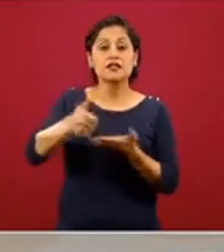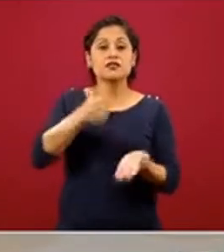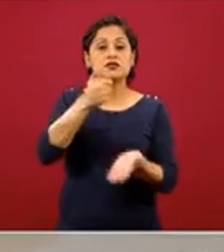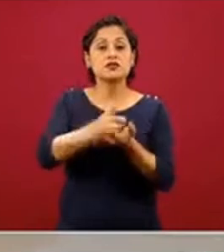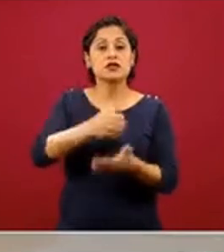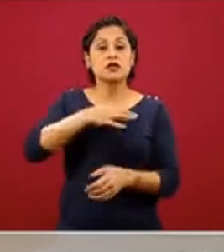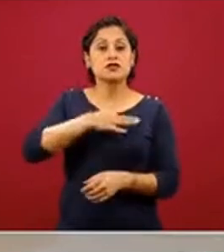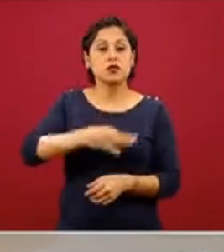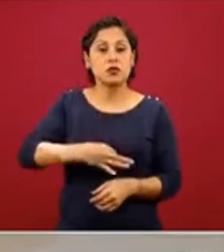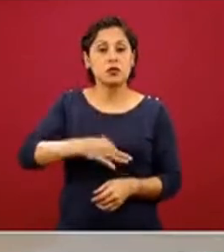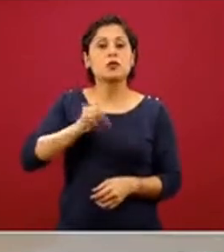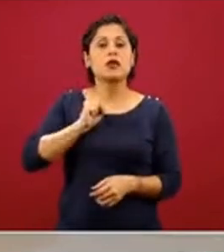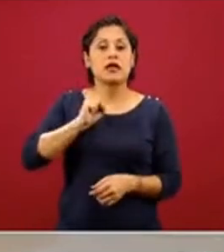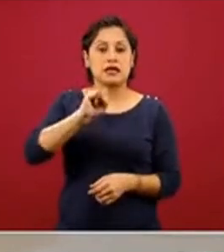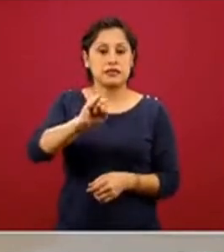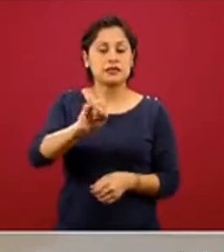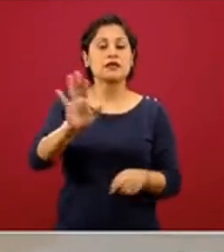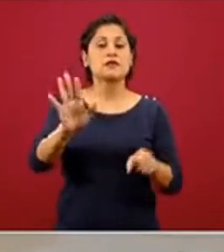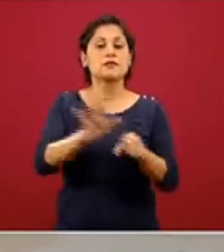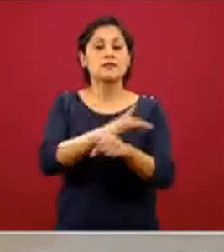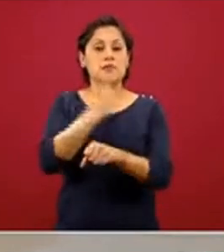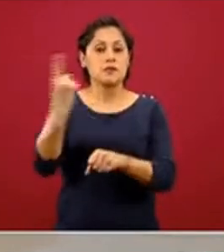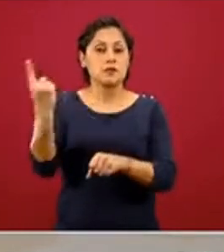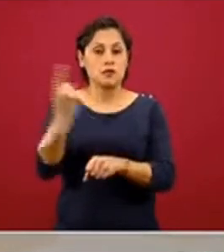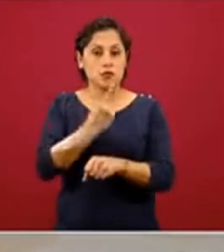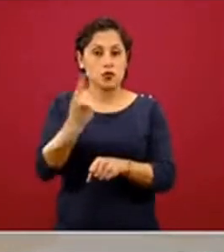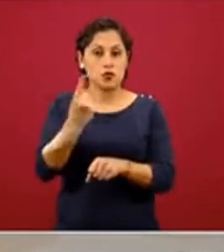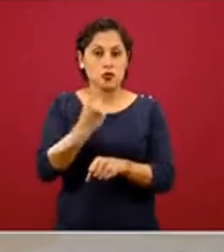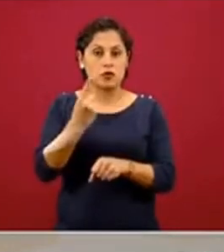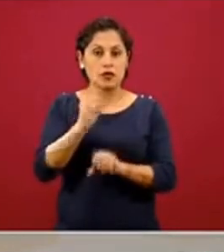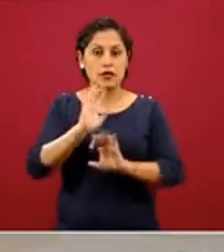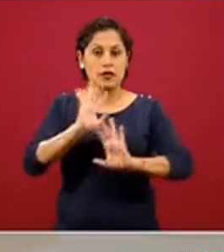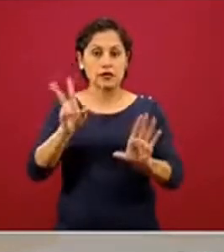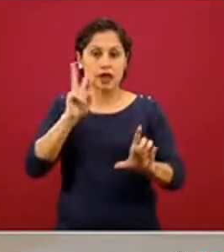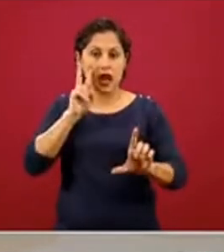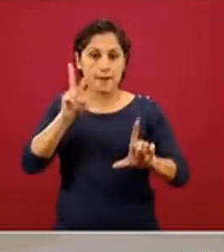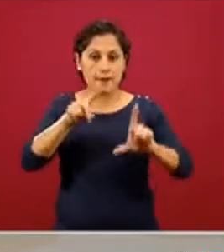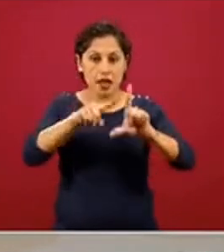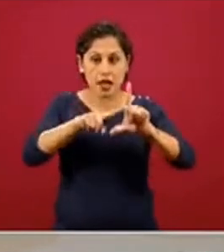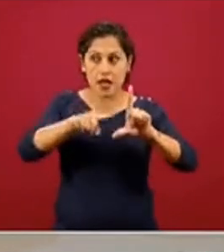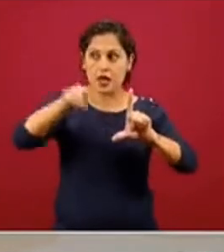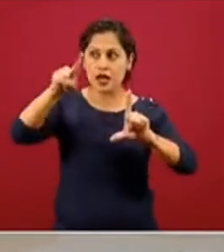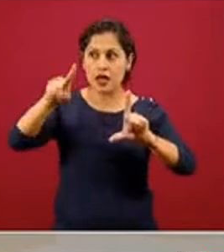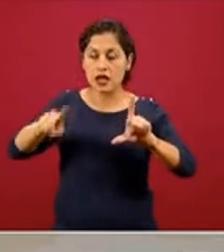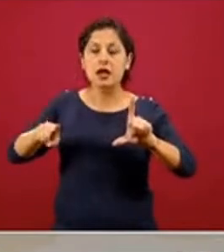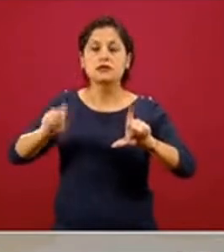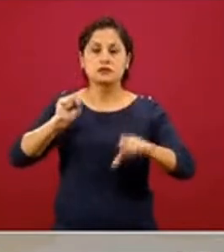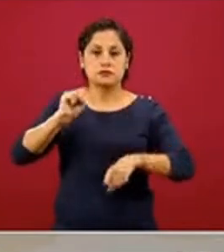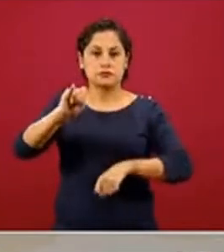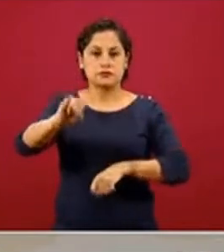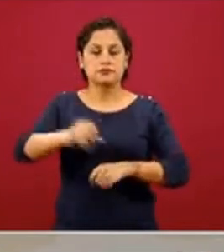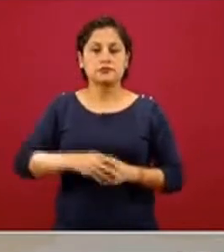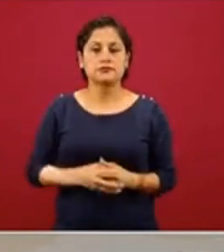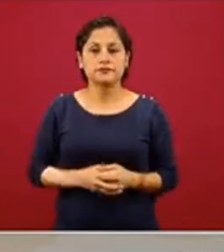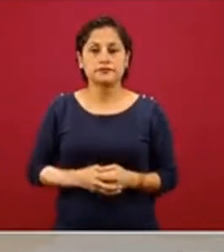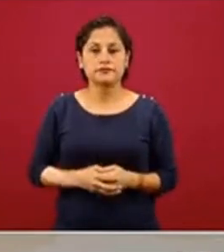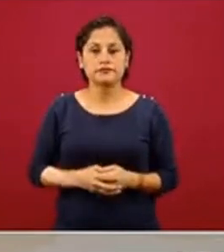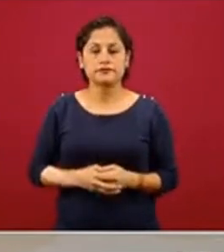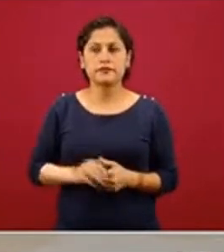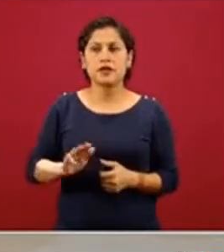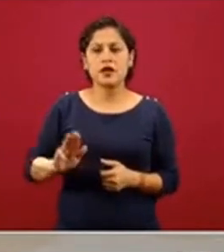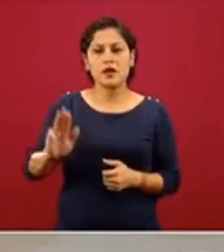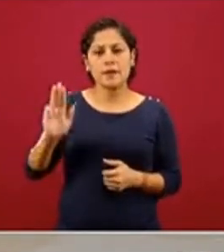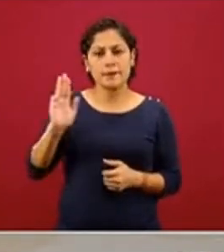estado evidenciando en las curvas que se realizan del Estado de México. Los días